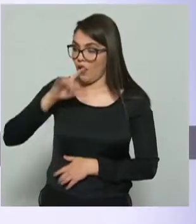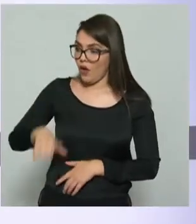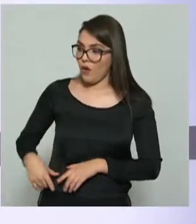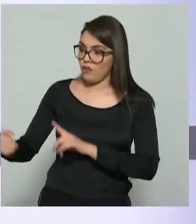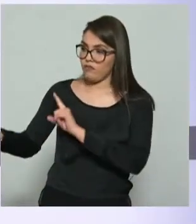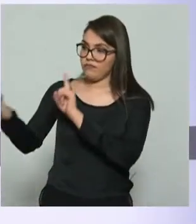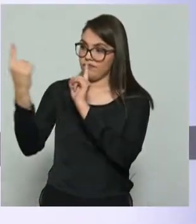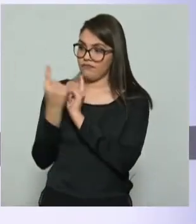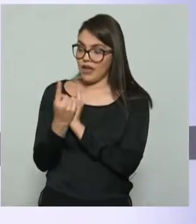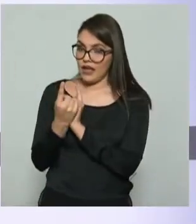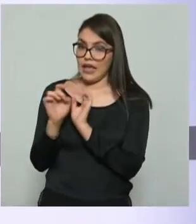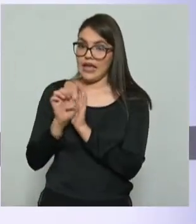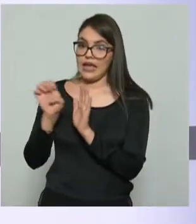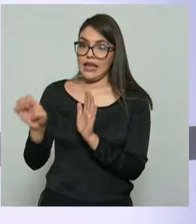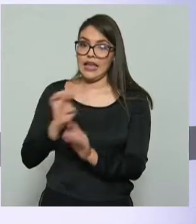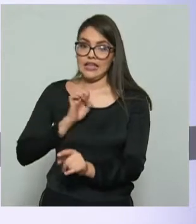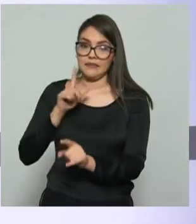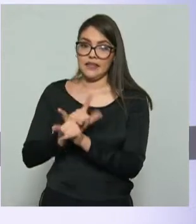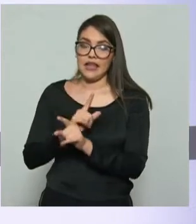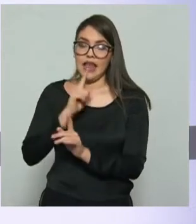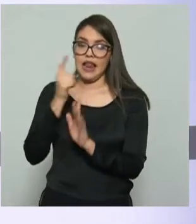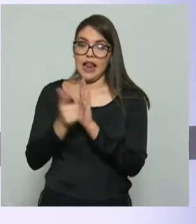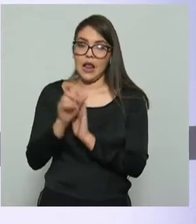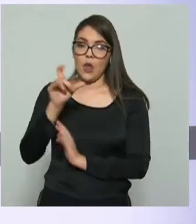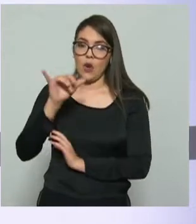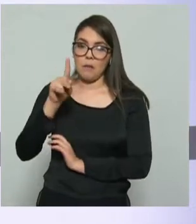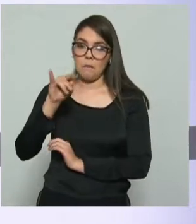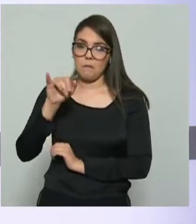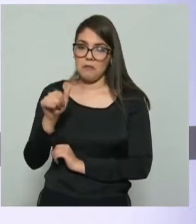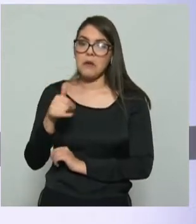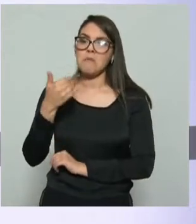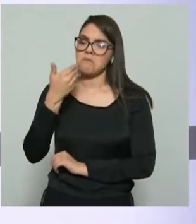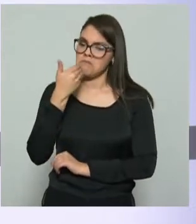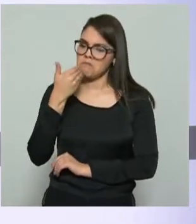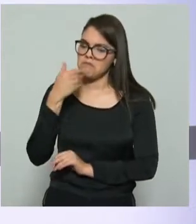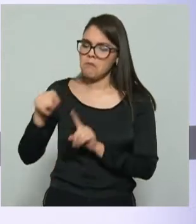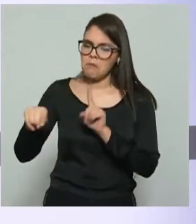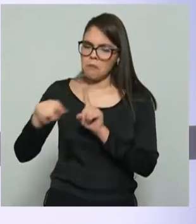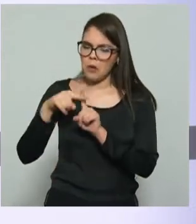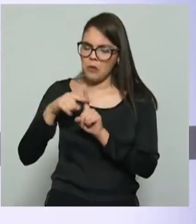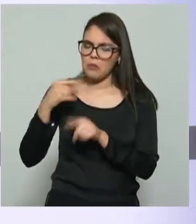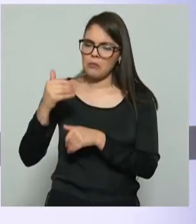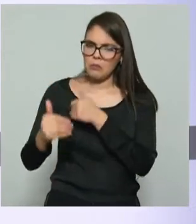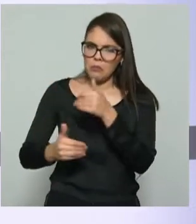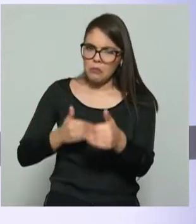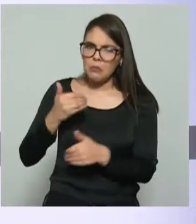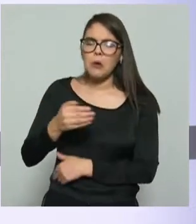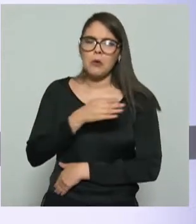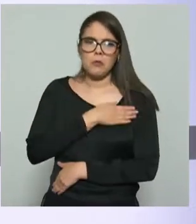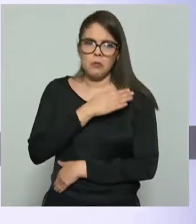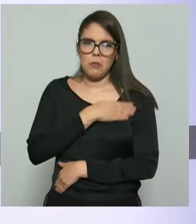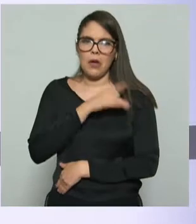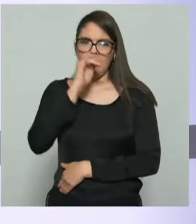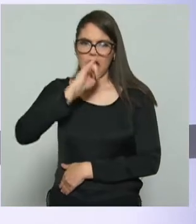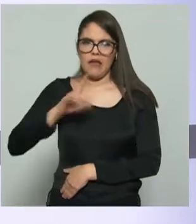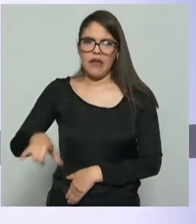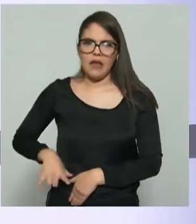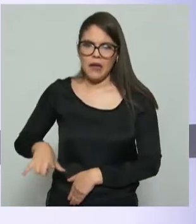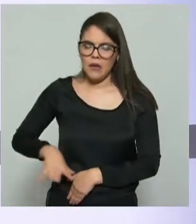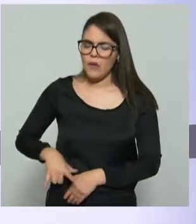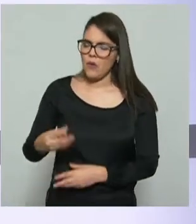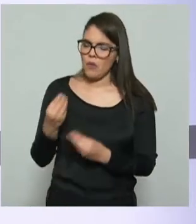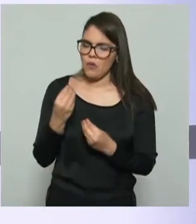en el caso específico de Ley Olimpia, hemos tenido una respuesta afirmativa y sumamente sororaria de la jefa de gobierno, sumamente